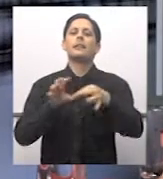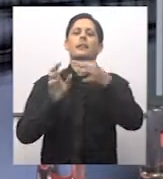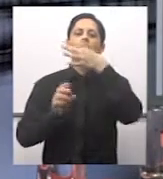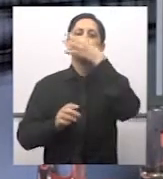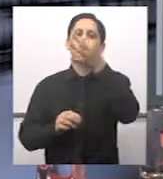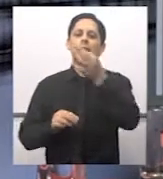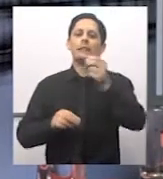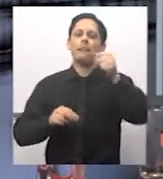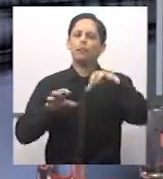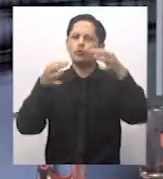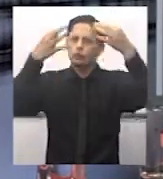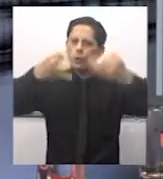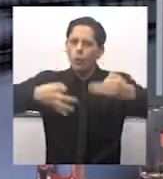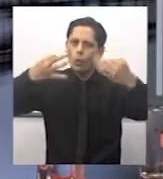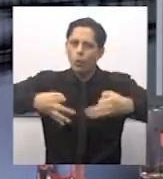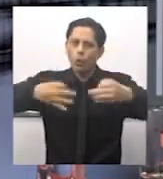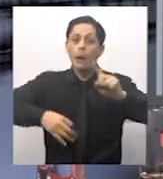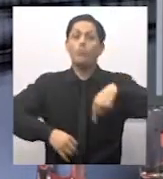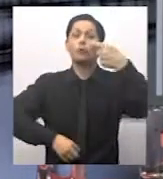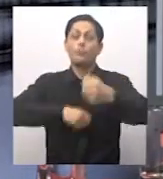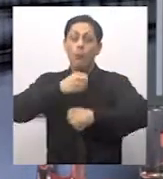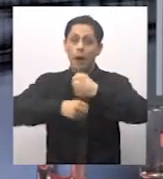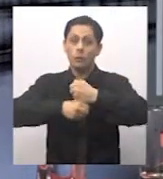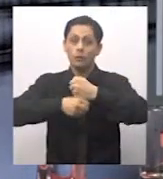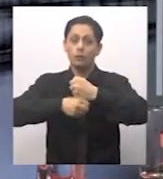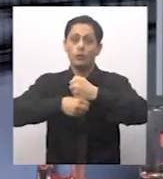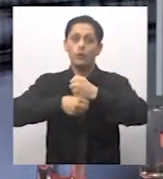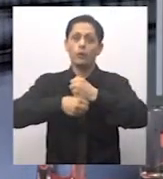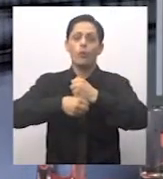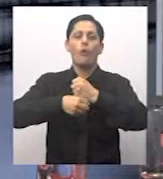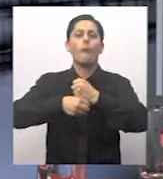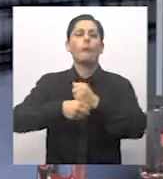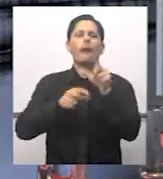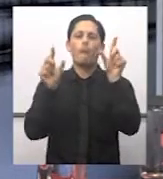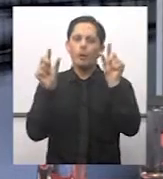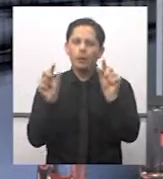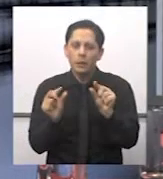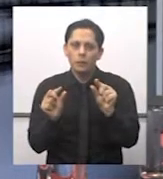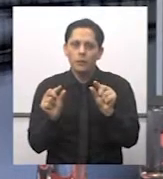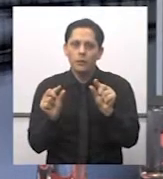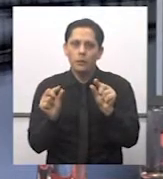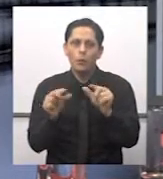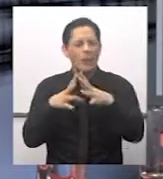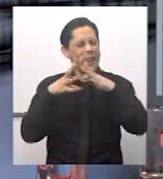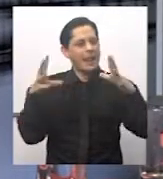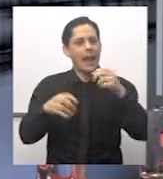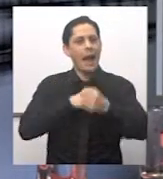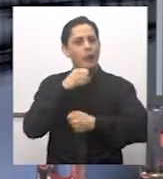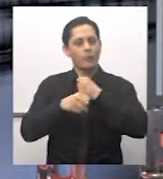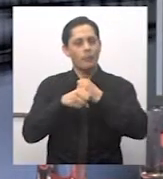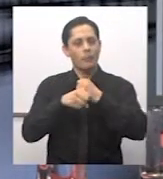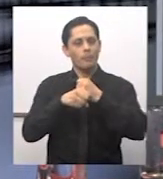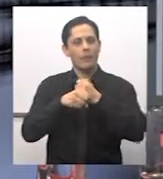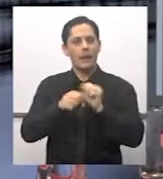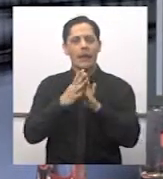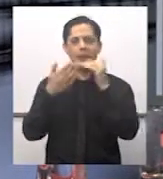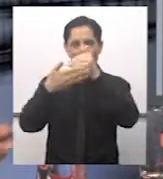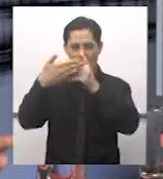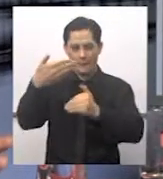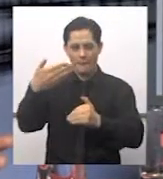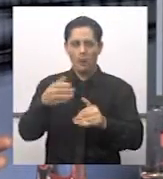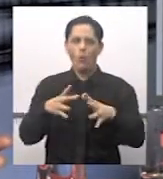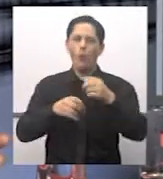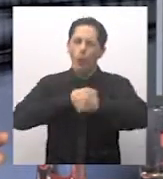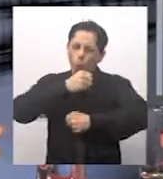muy poquito, va a ser un gran año para la región de Valparaíso. Va a ser un año de mucho crecimiento, de mucho empleo, de mucho trabajo